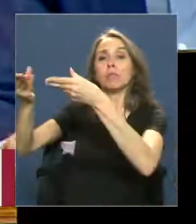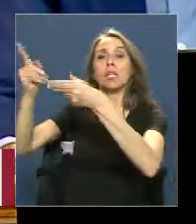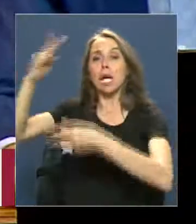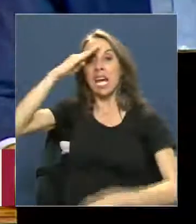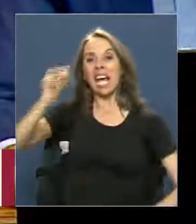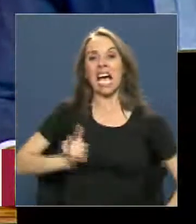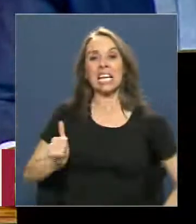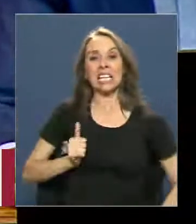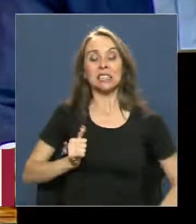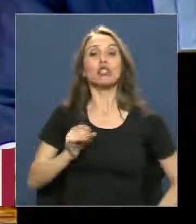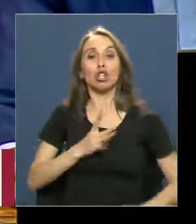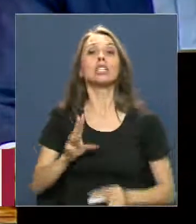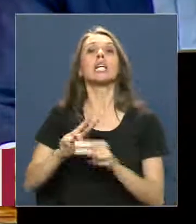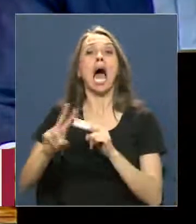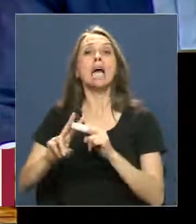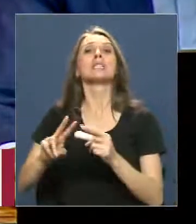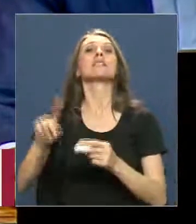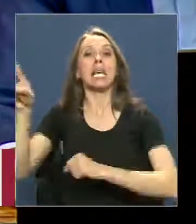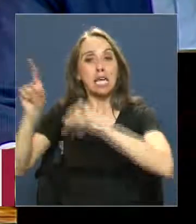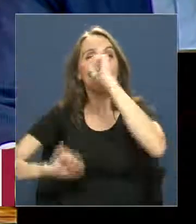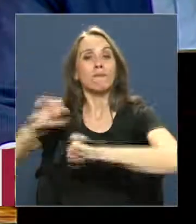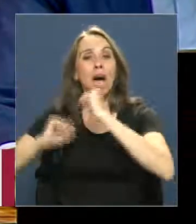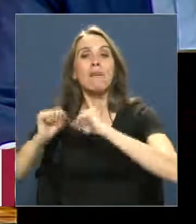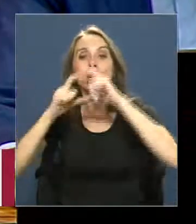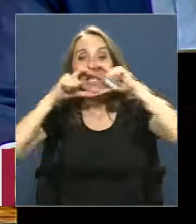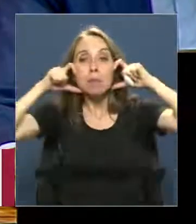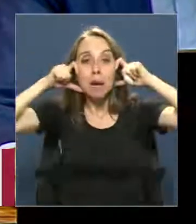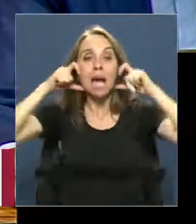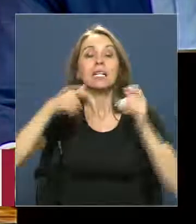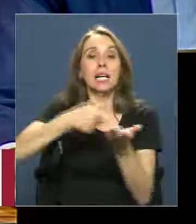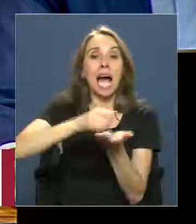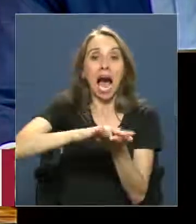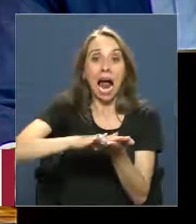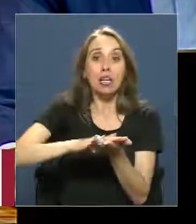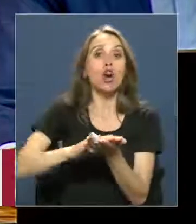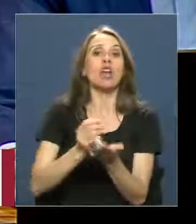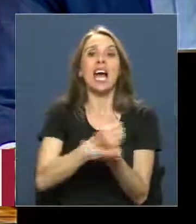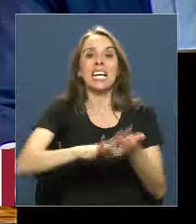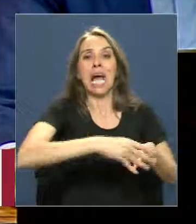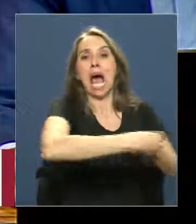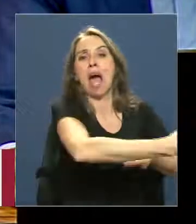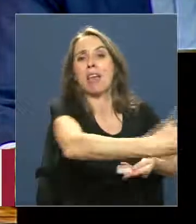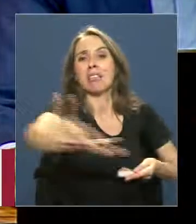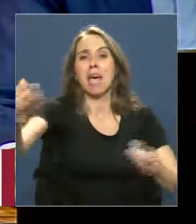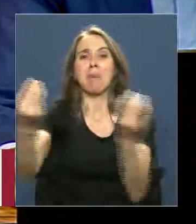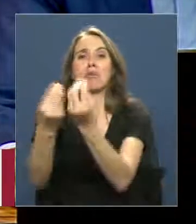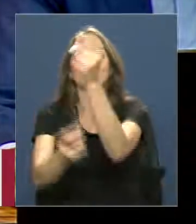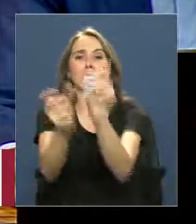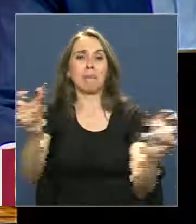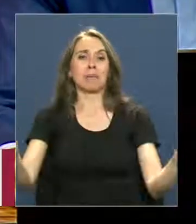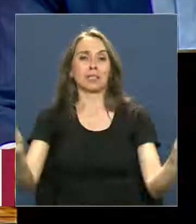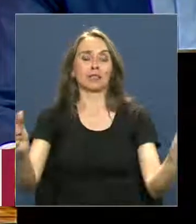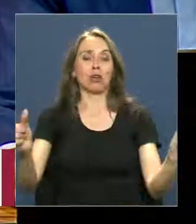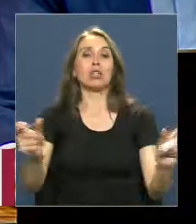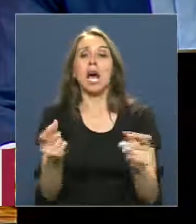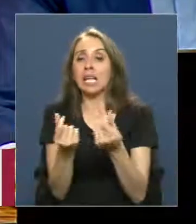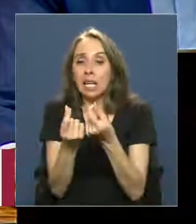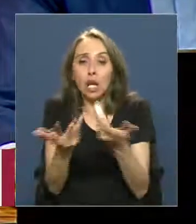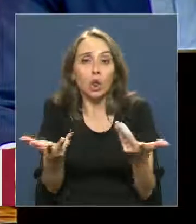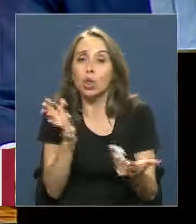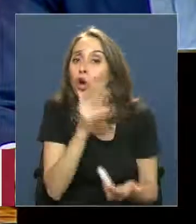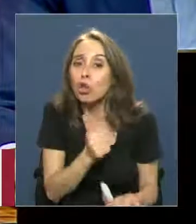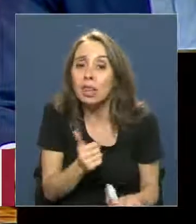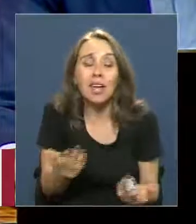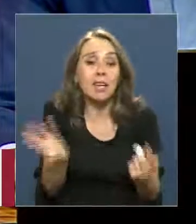la producción de mascarilla y de alcohol gel, donde fuera entregado de manera masiva y gratuita, sobre todo a la población más vulnerable o